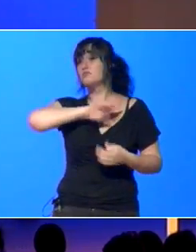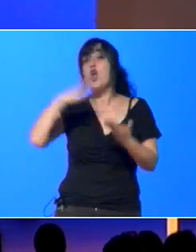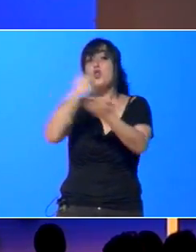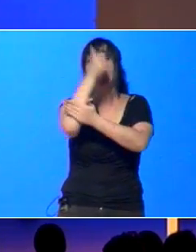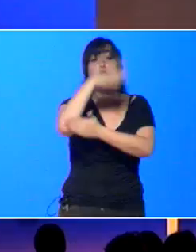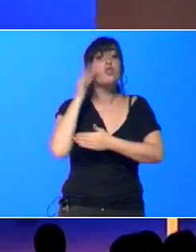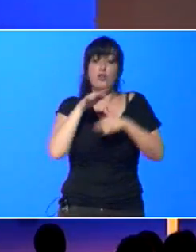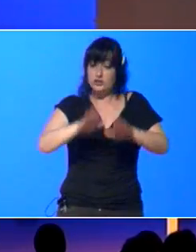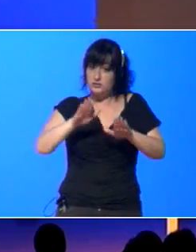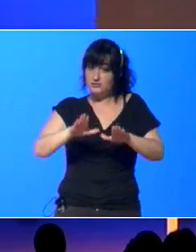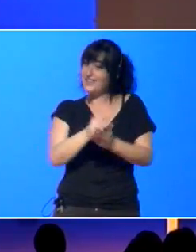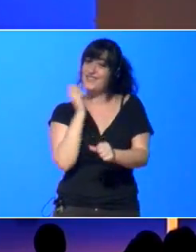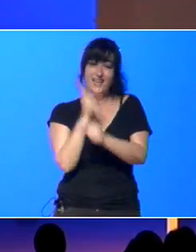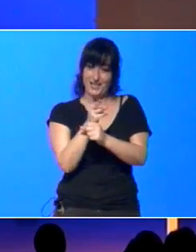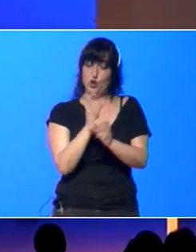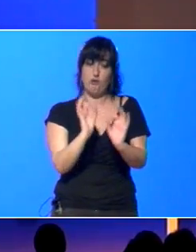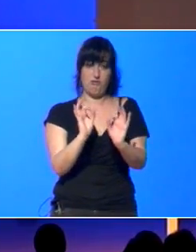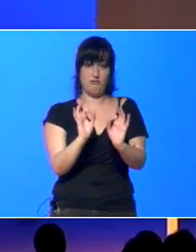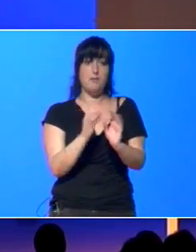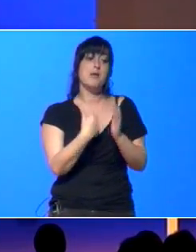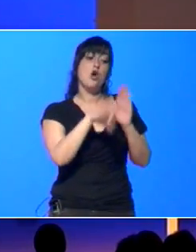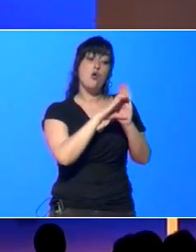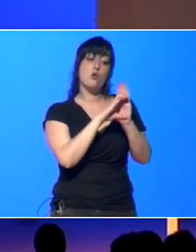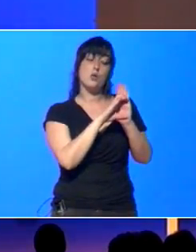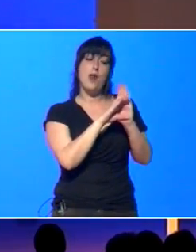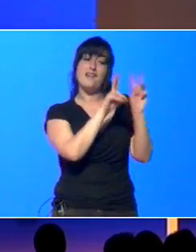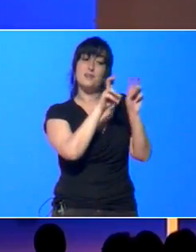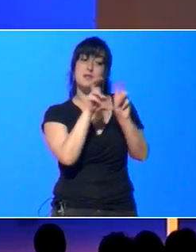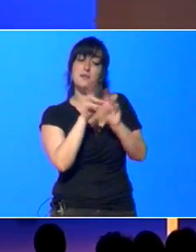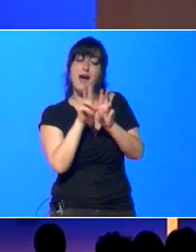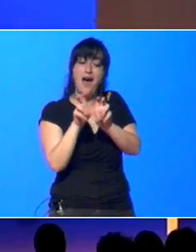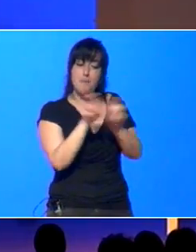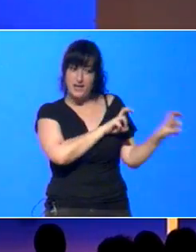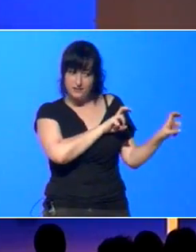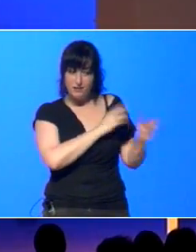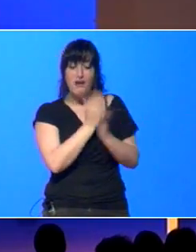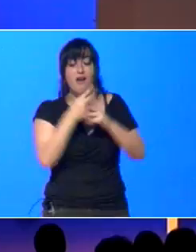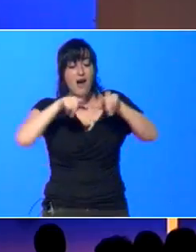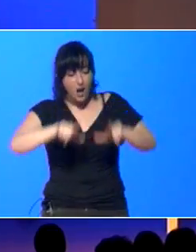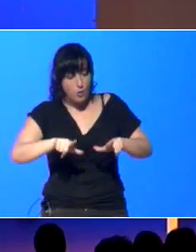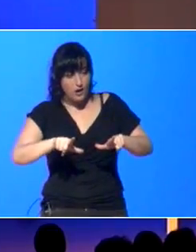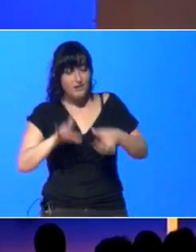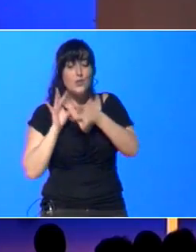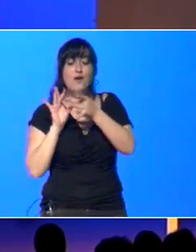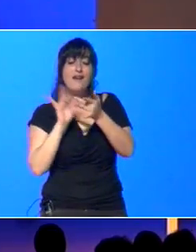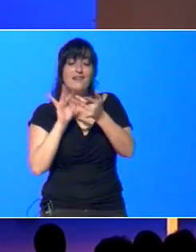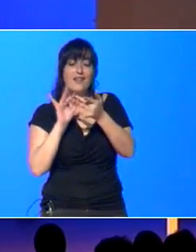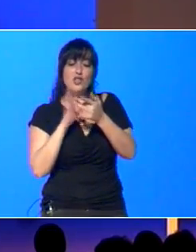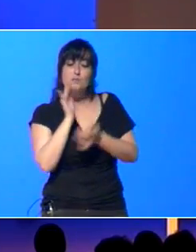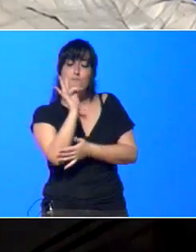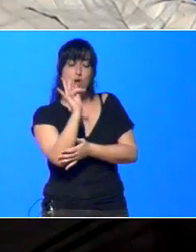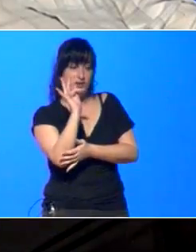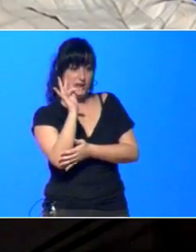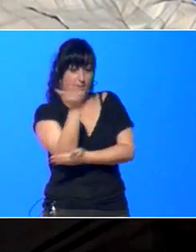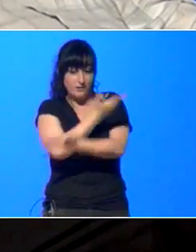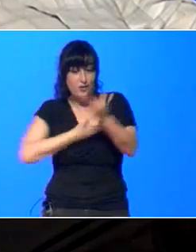además de todo esto curricular, en el aula tenemos que trabajar las relaciones positivas, que haya una convivencia positiva entre todos y